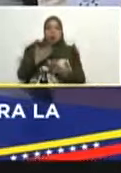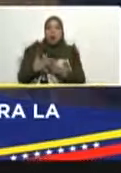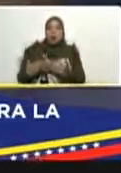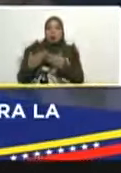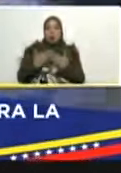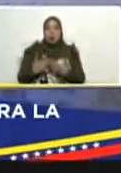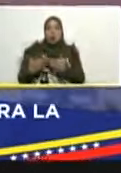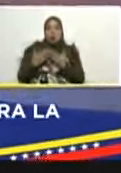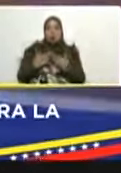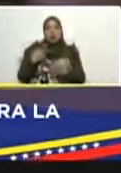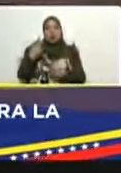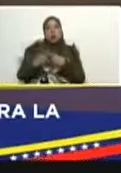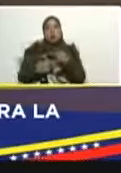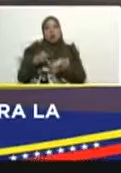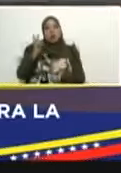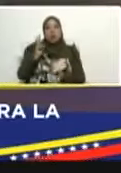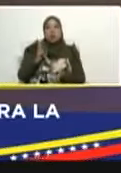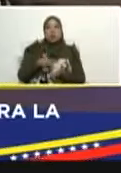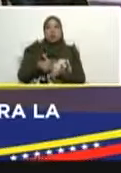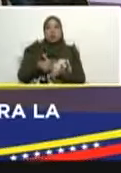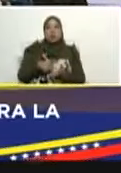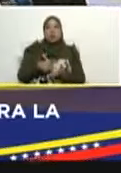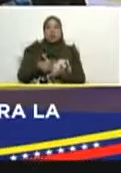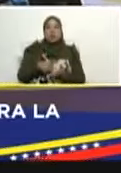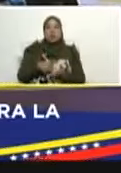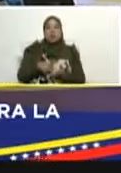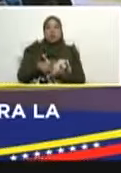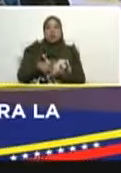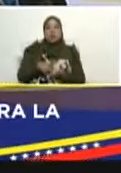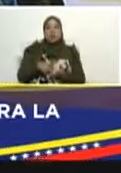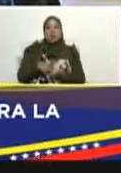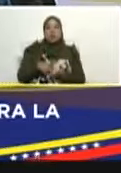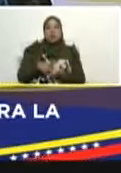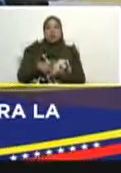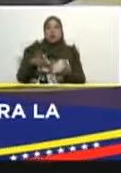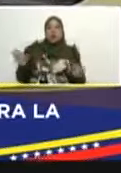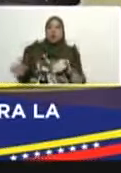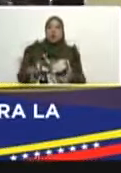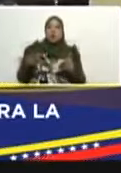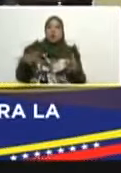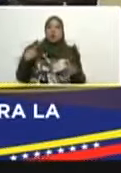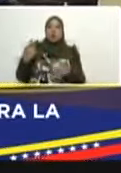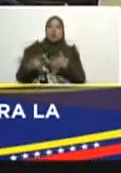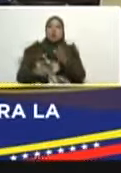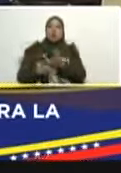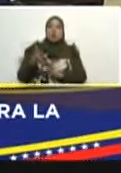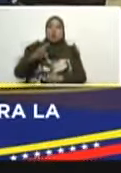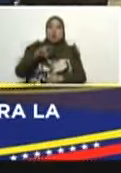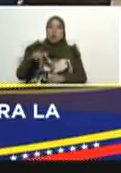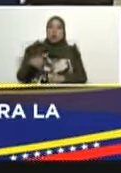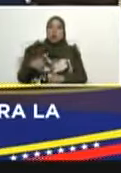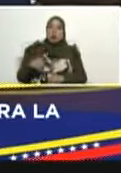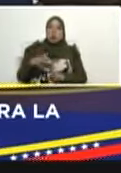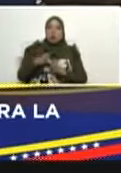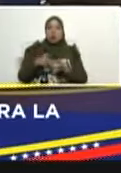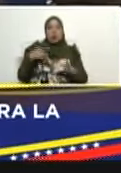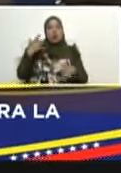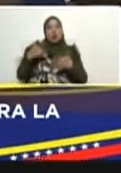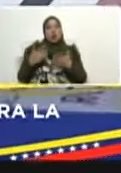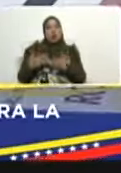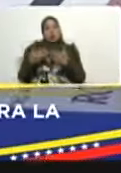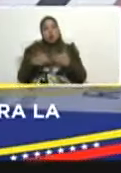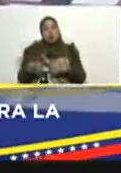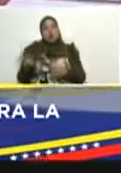nuestro proyecto A2A, para poder cultivar el desarrollo cognitivo de todos los estudiantes